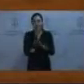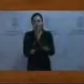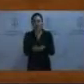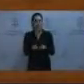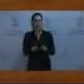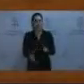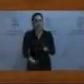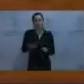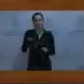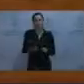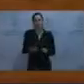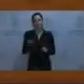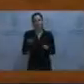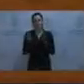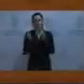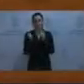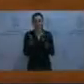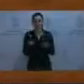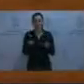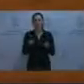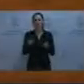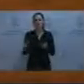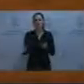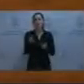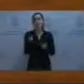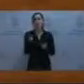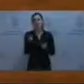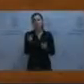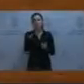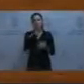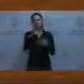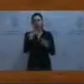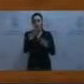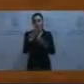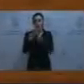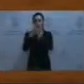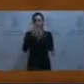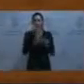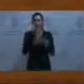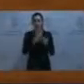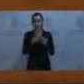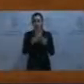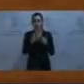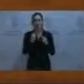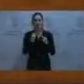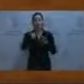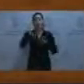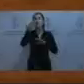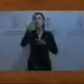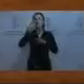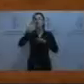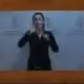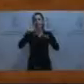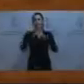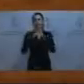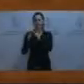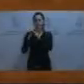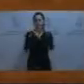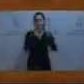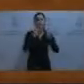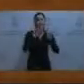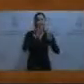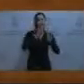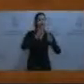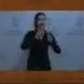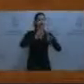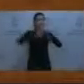¿no? Y, en segundo lugar, les pedimos que actualicen el estudio de la situación de la arquitectónica de las edificaciones y se comprometan a